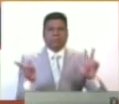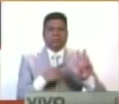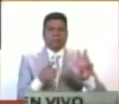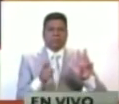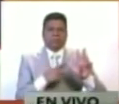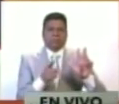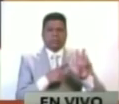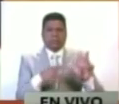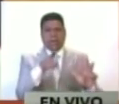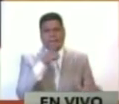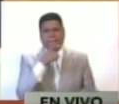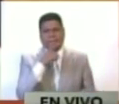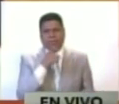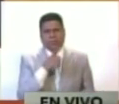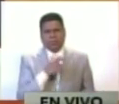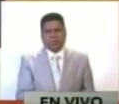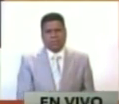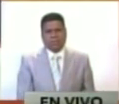de noticias Nodal.